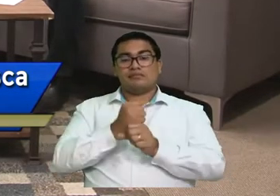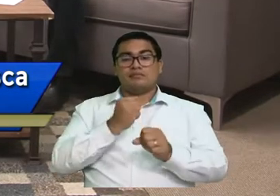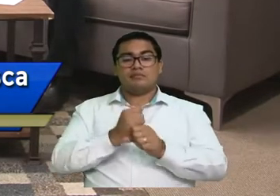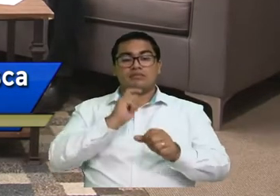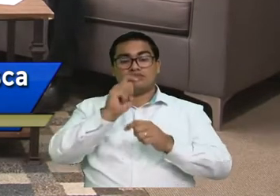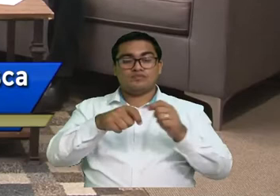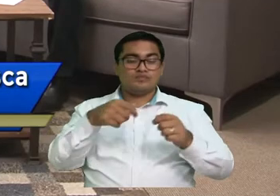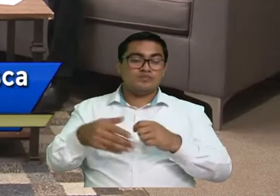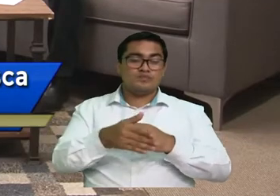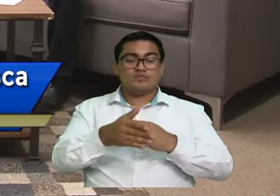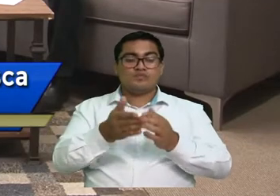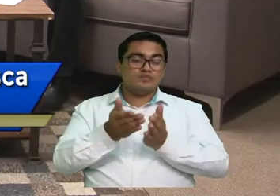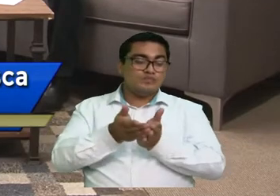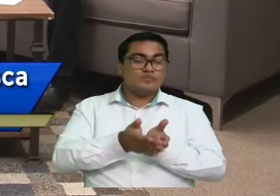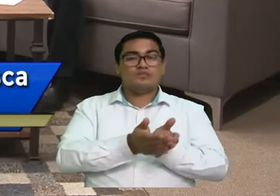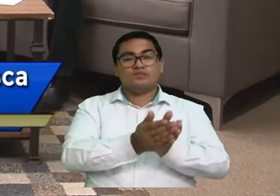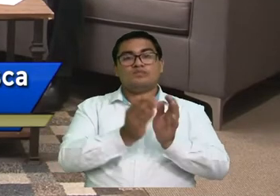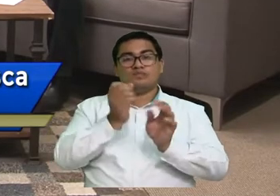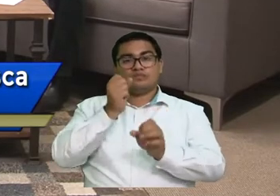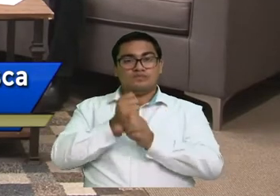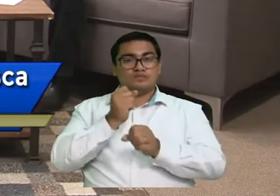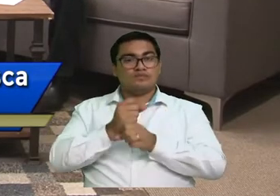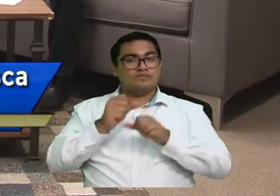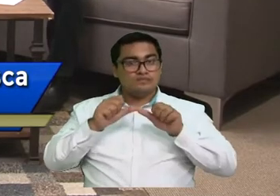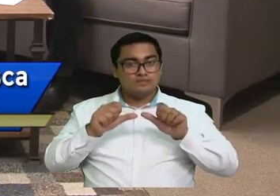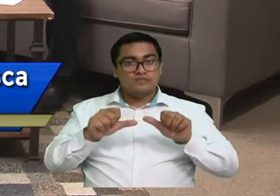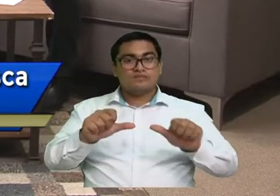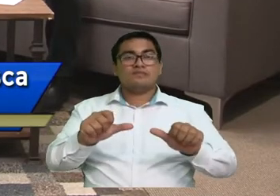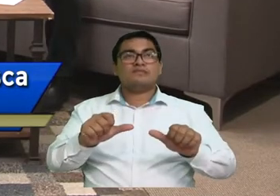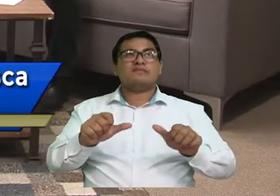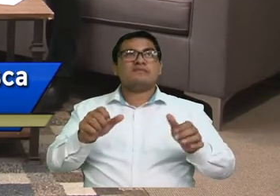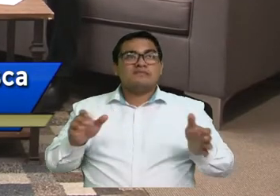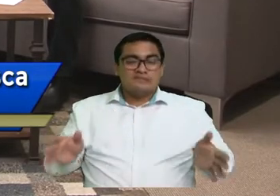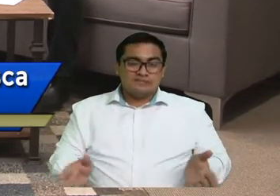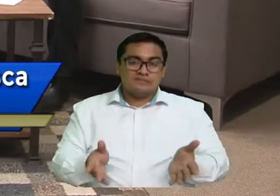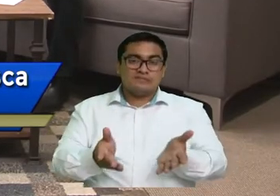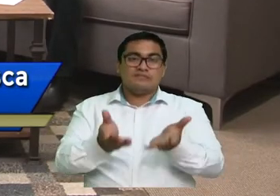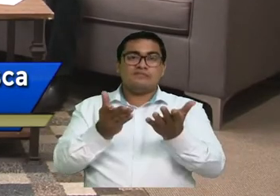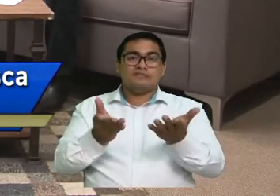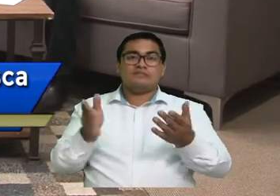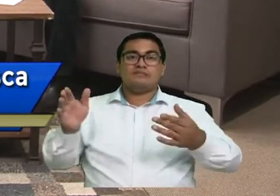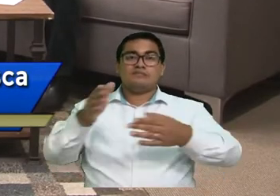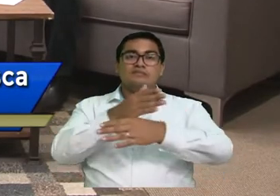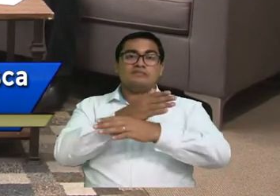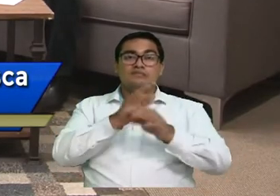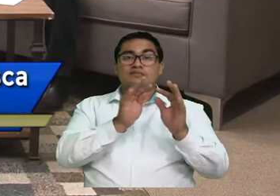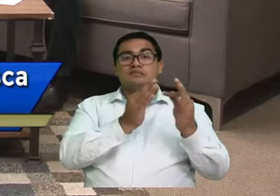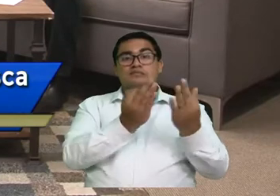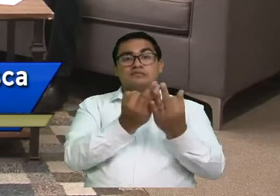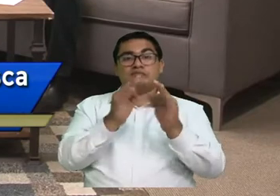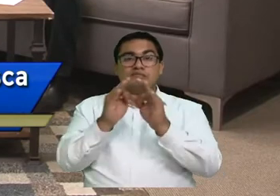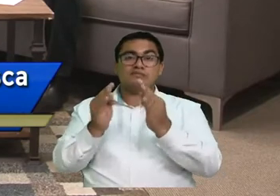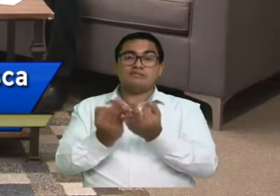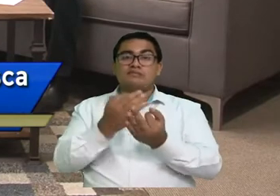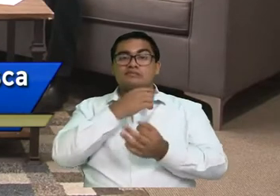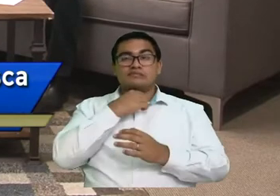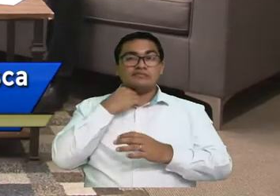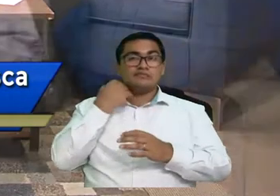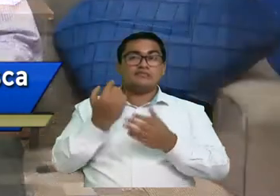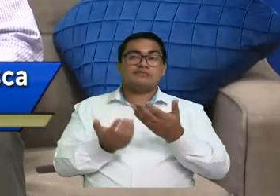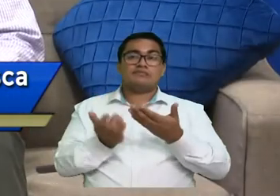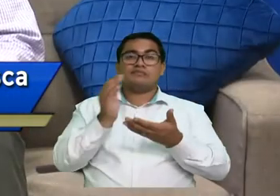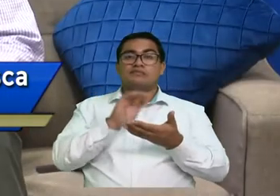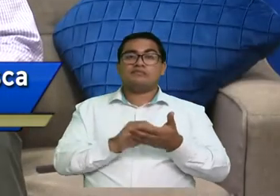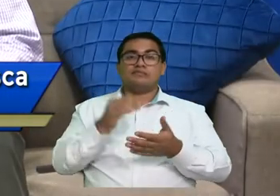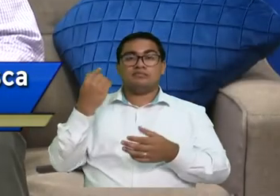seguimos creciendo. Seguimos nosotros empujando. Estas son familias que han hecho realidad esta restitución de derecho, acceder a